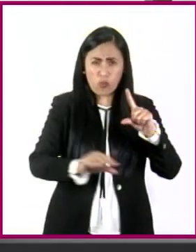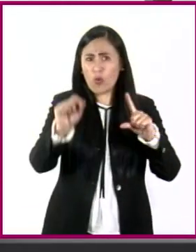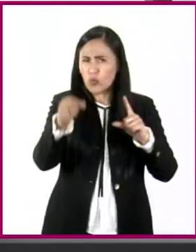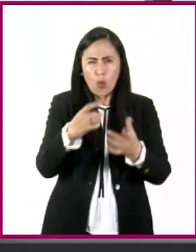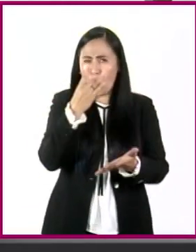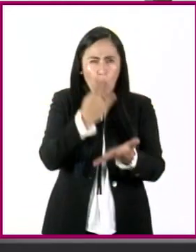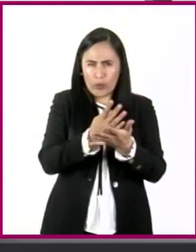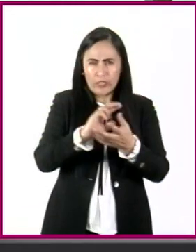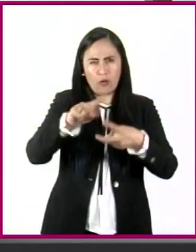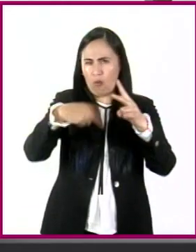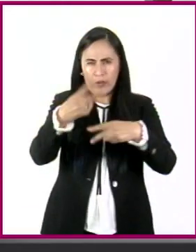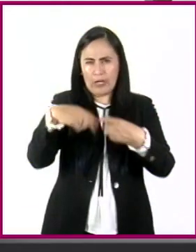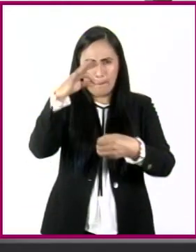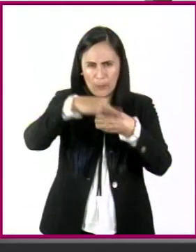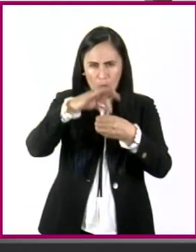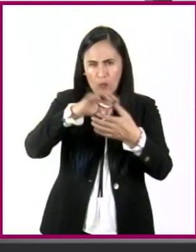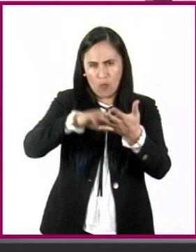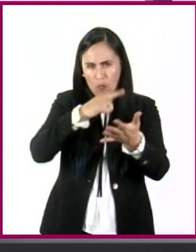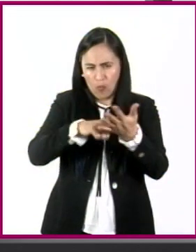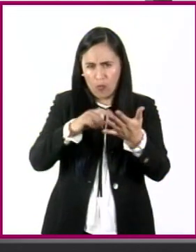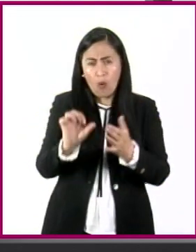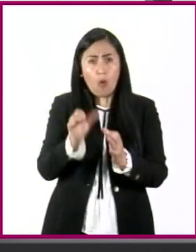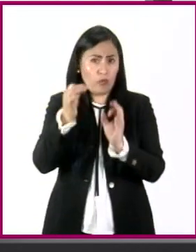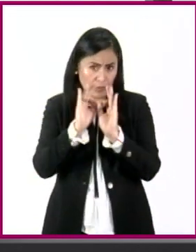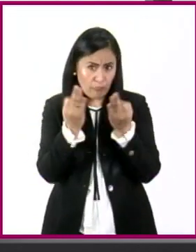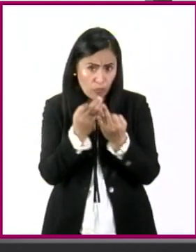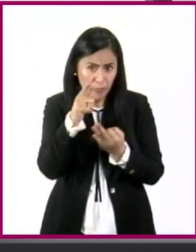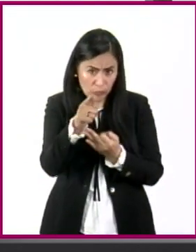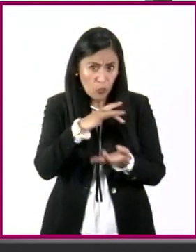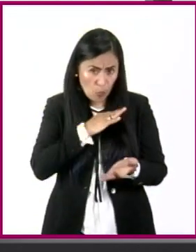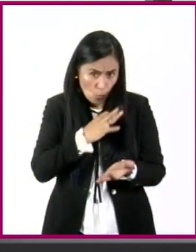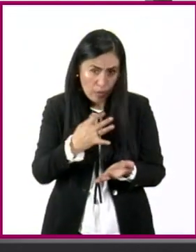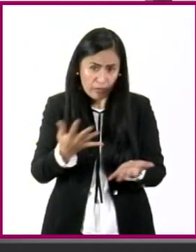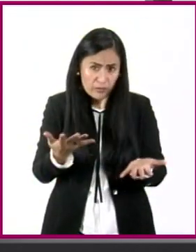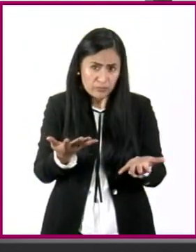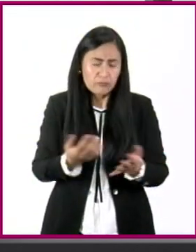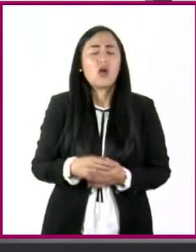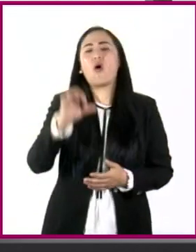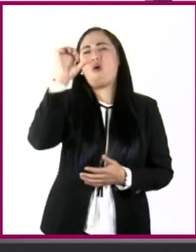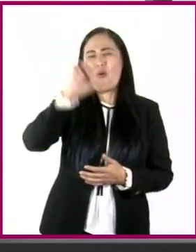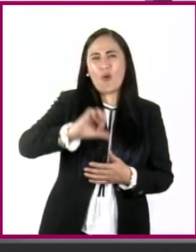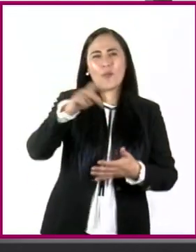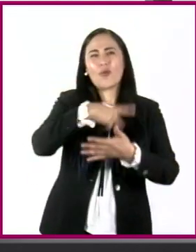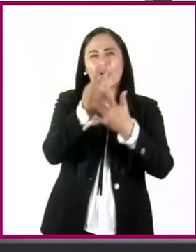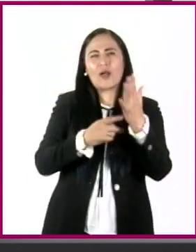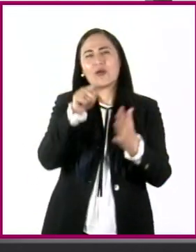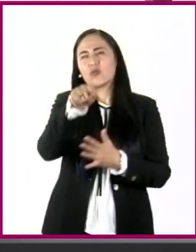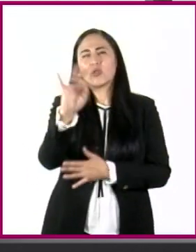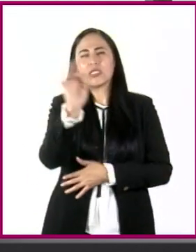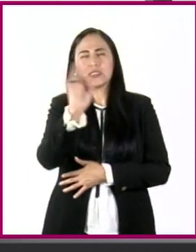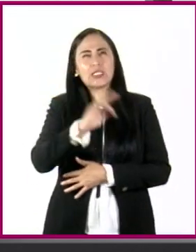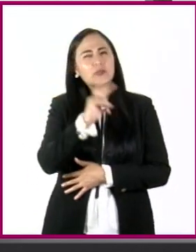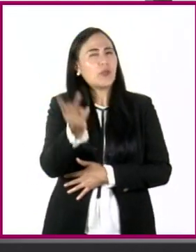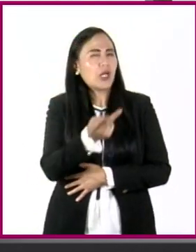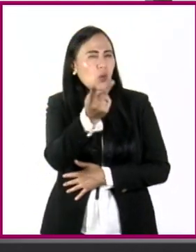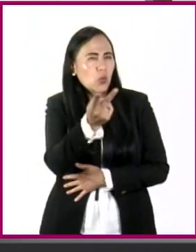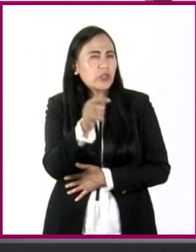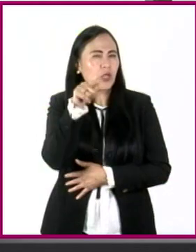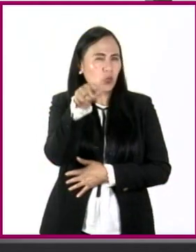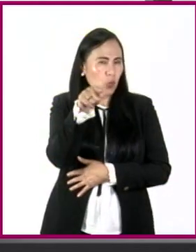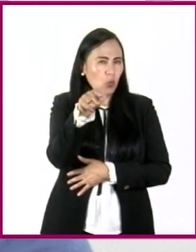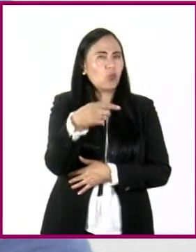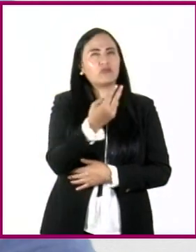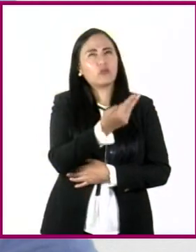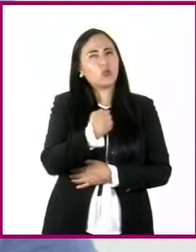una casilla a emitir tu voto? Hoy dedicaremos nuestro programa a dar respuesta a esta interrogante que posiblemente ha rondado la cabeza de muchos